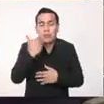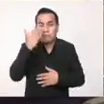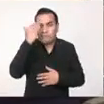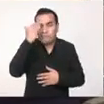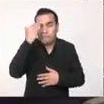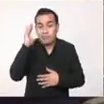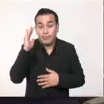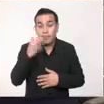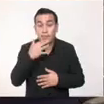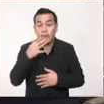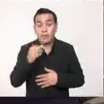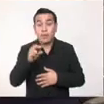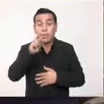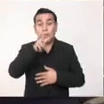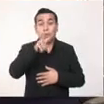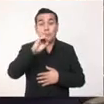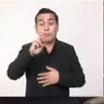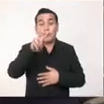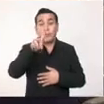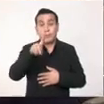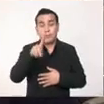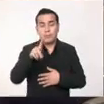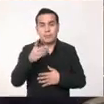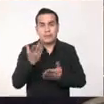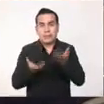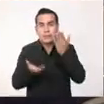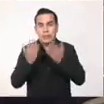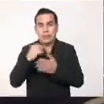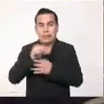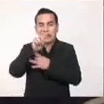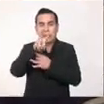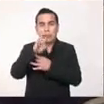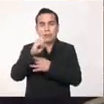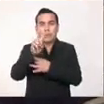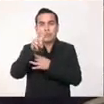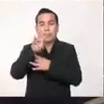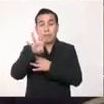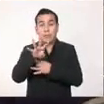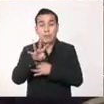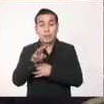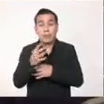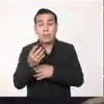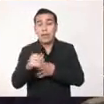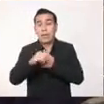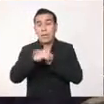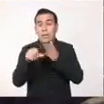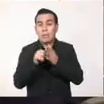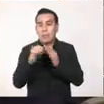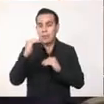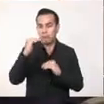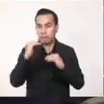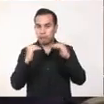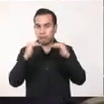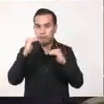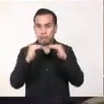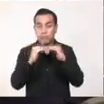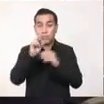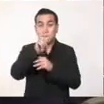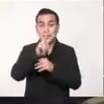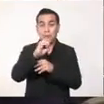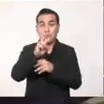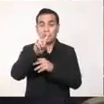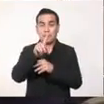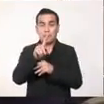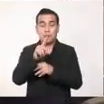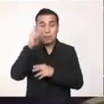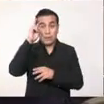sé, pero en el 2021 pasó. Probablemente en el 2024 la gente vote por una asamblea más balanceada. Pero en el 2021 la gente